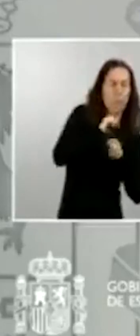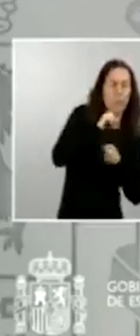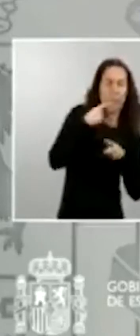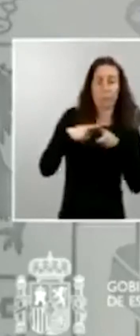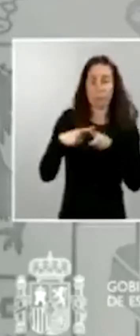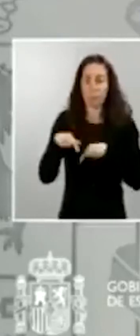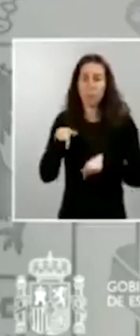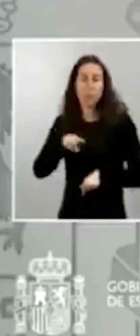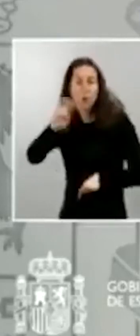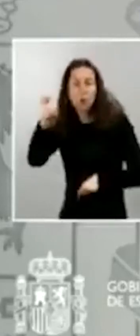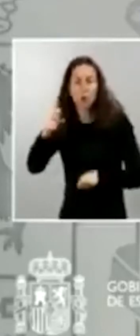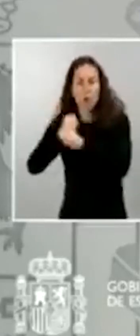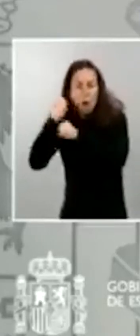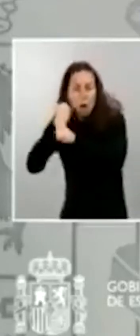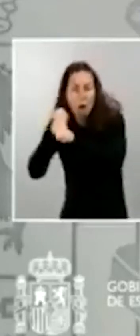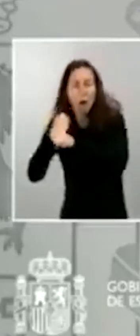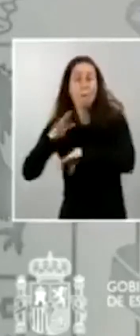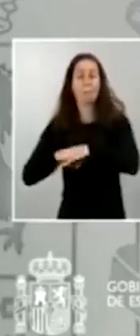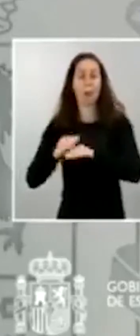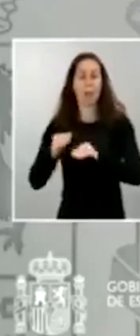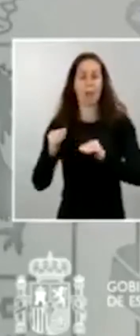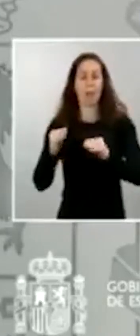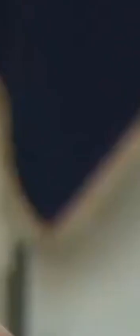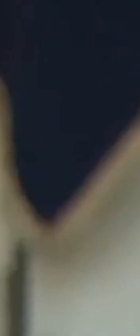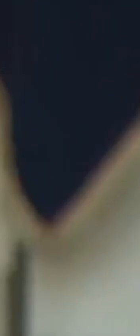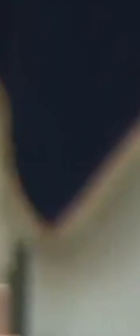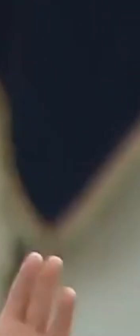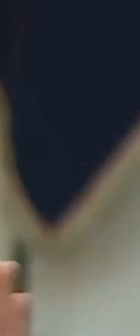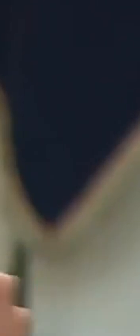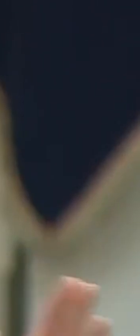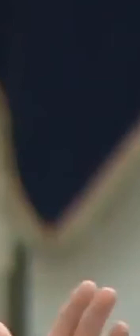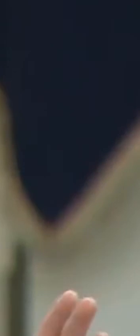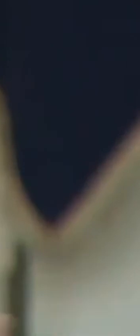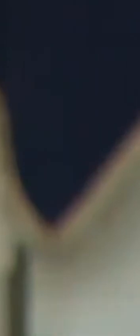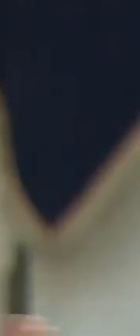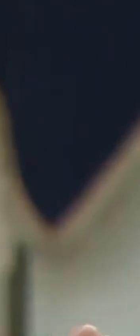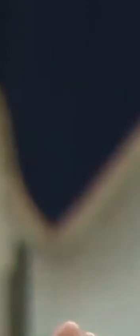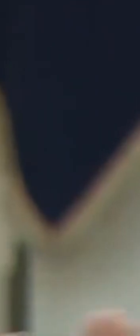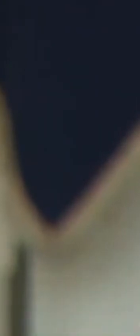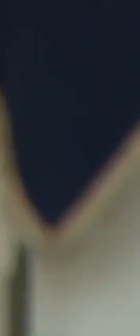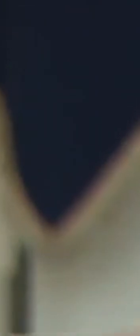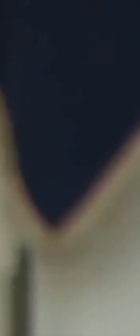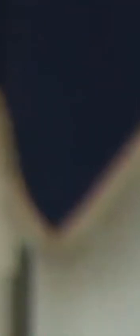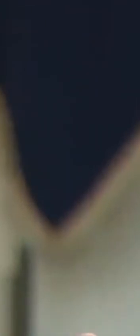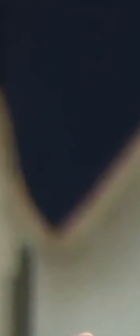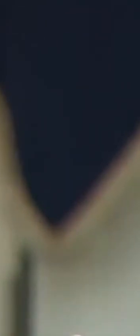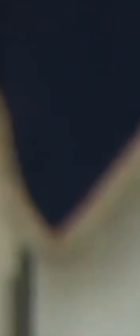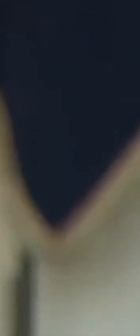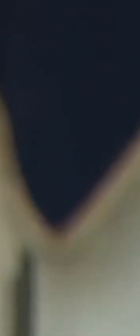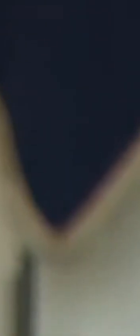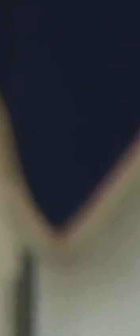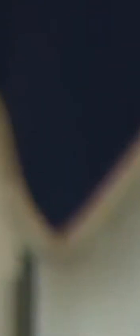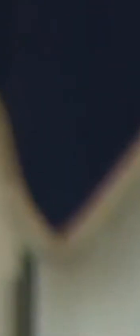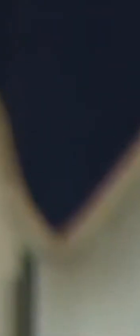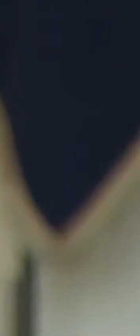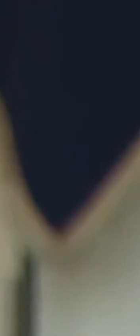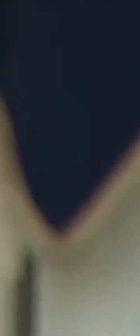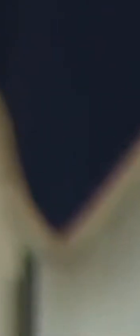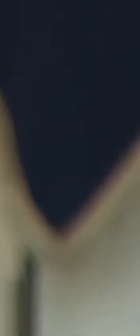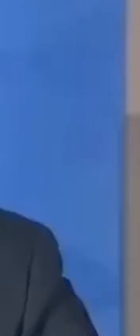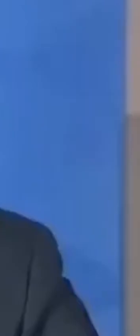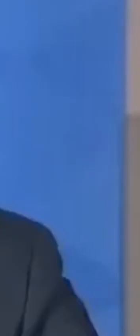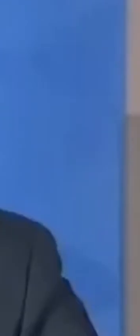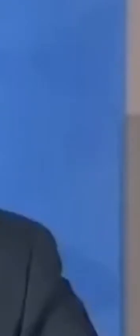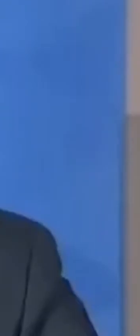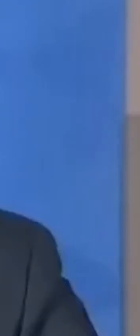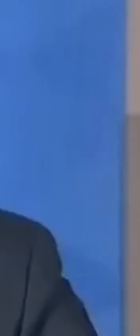críticas recibidas, sigue dando la cara a su población? Incluso, el multicuestionado Donald Trump sigue emitiendo mensajes a su